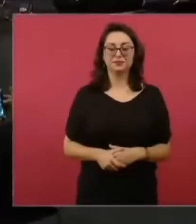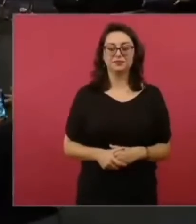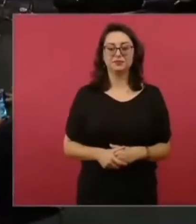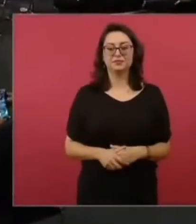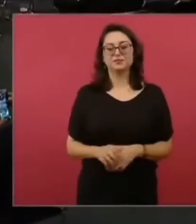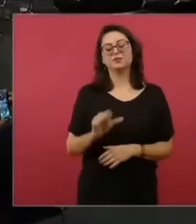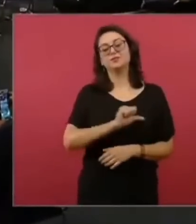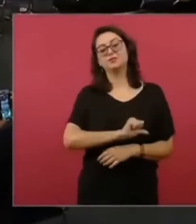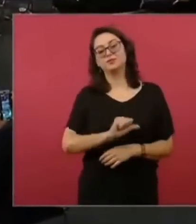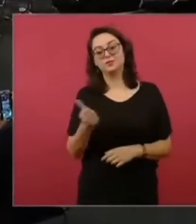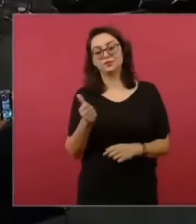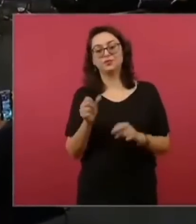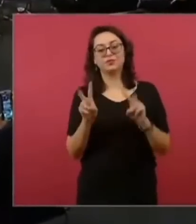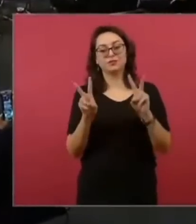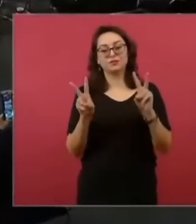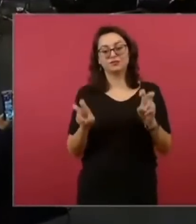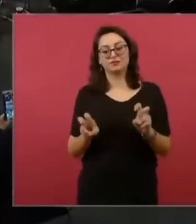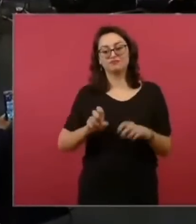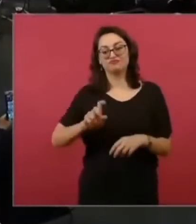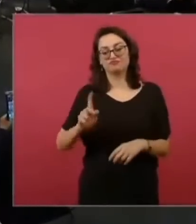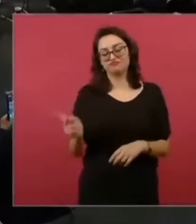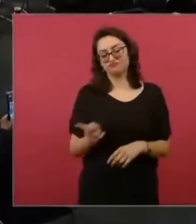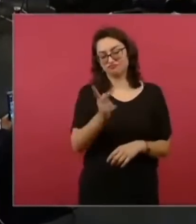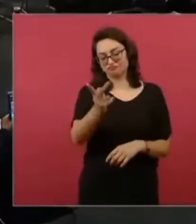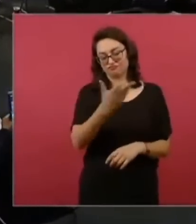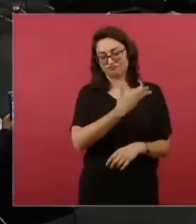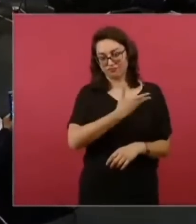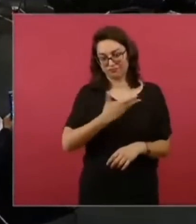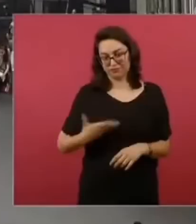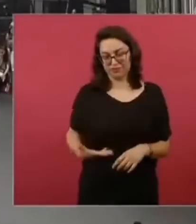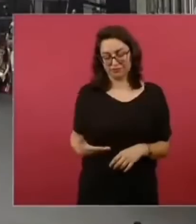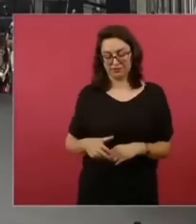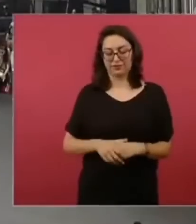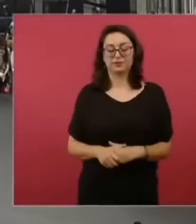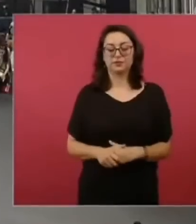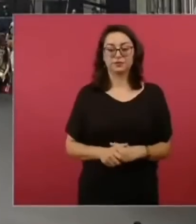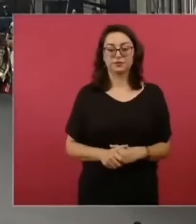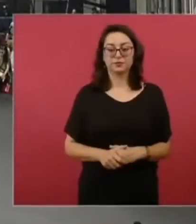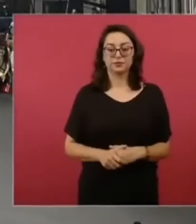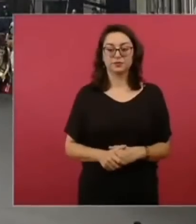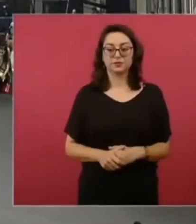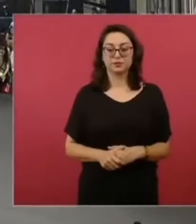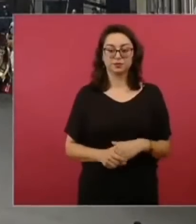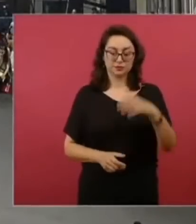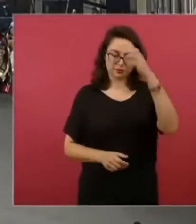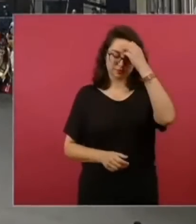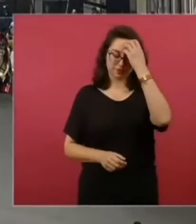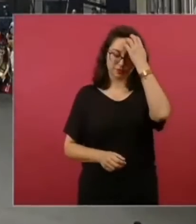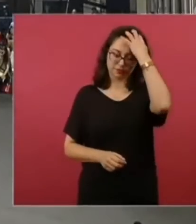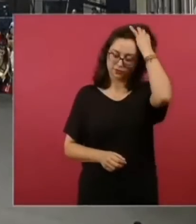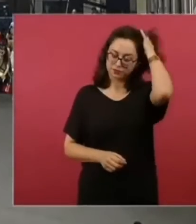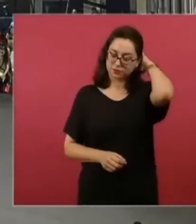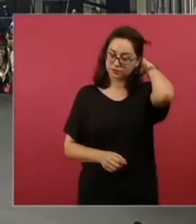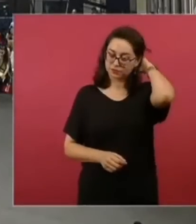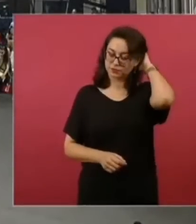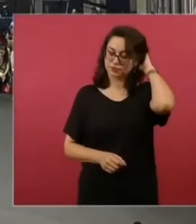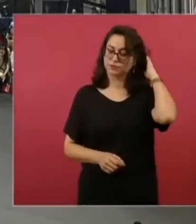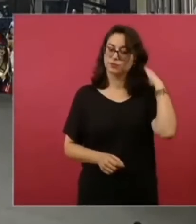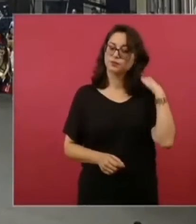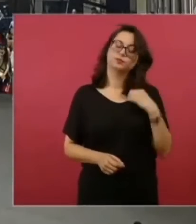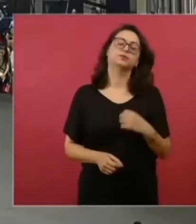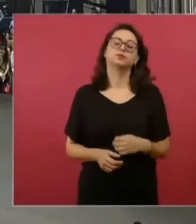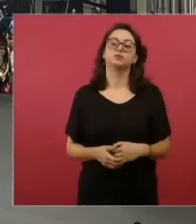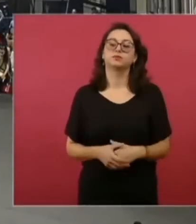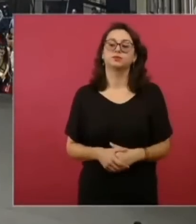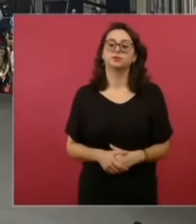Por otro lado, señor presidente, en tema de dimensión social, yo sé que usted es un hombre muy humanitario y hemos traído otros